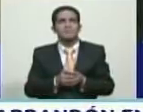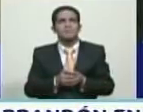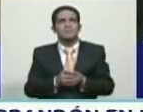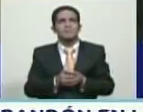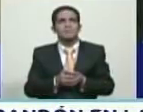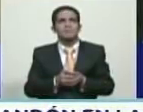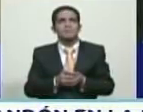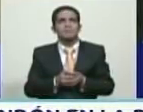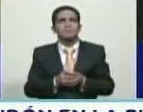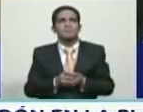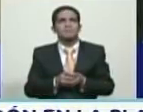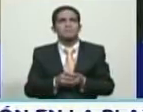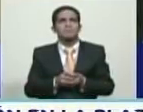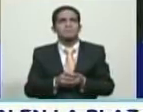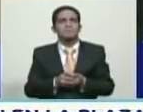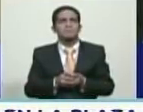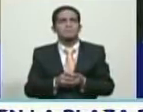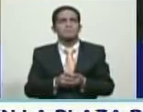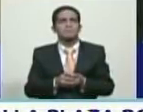El hecho de que